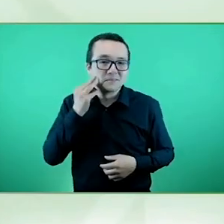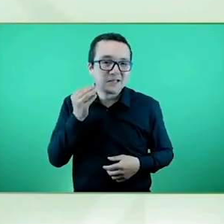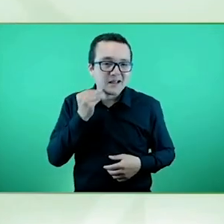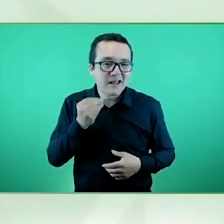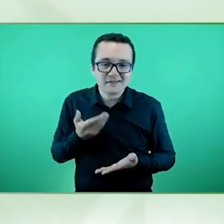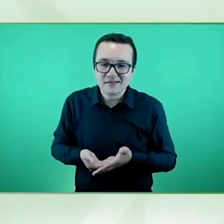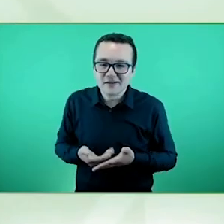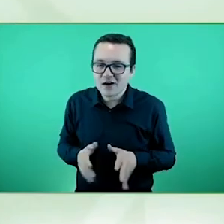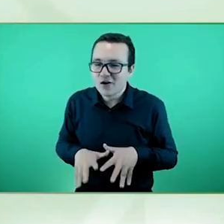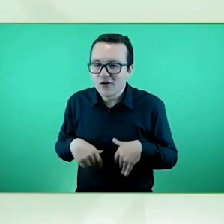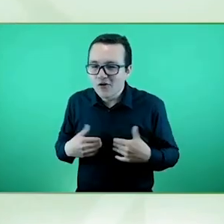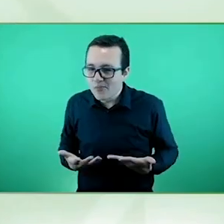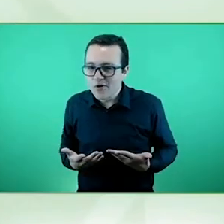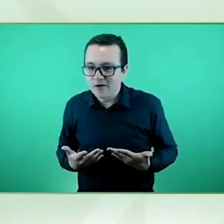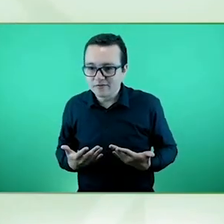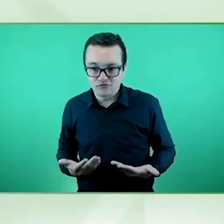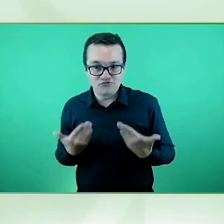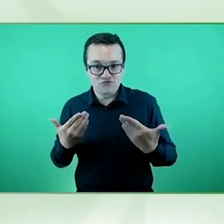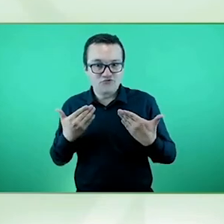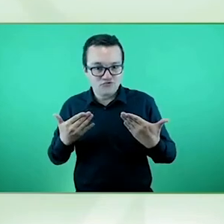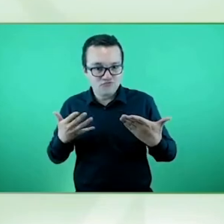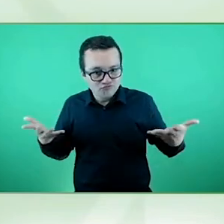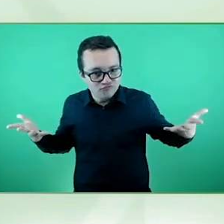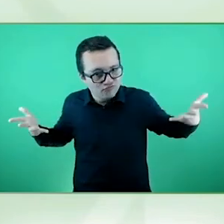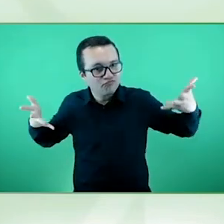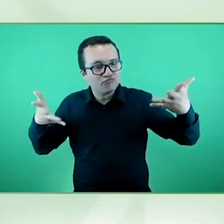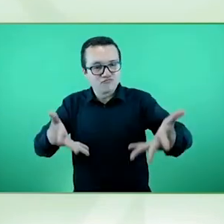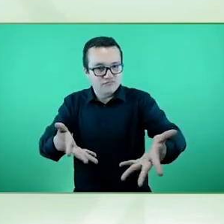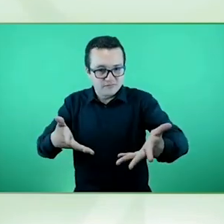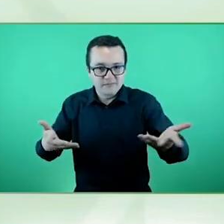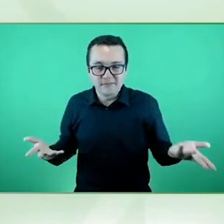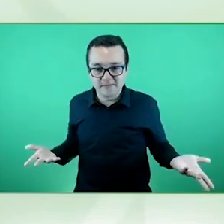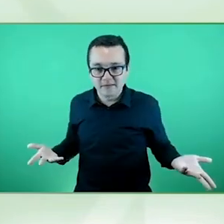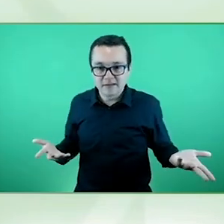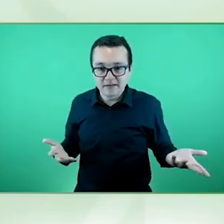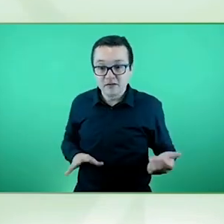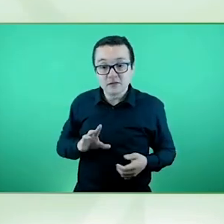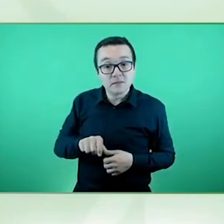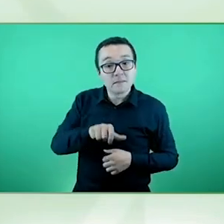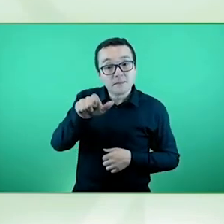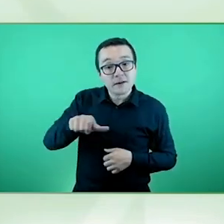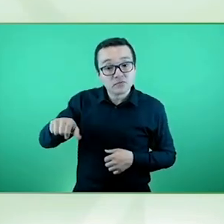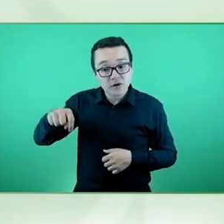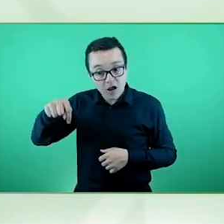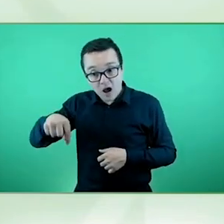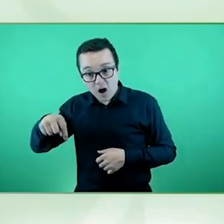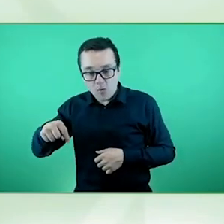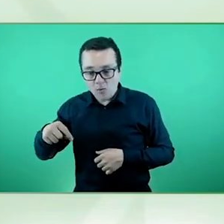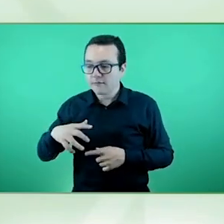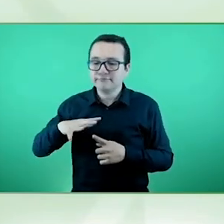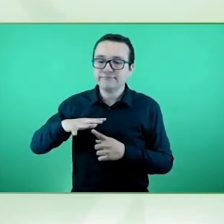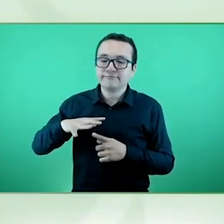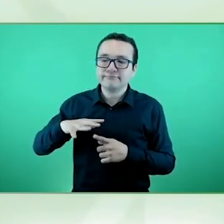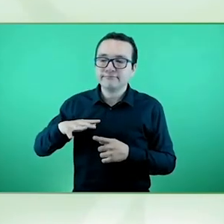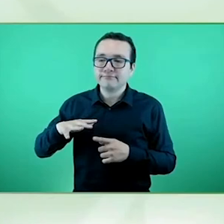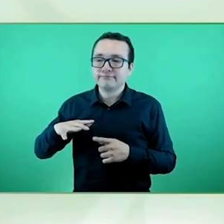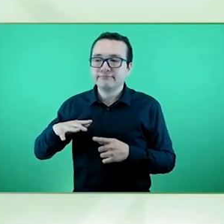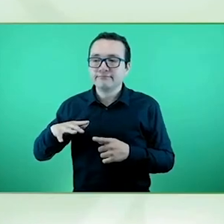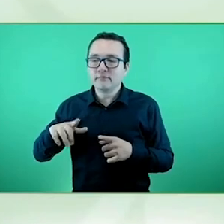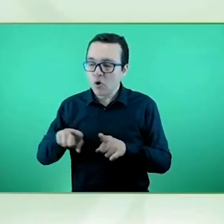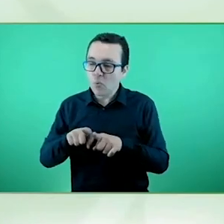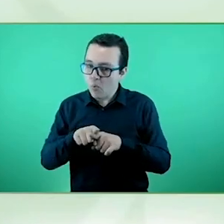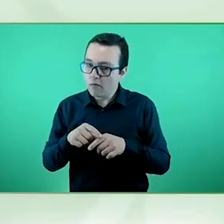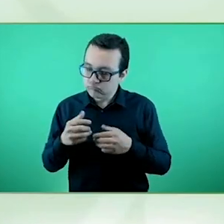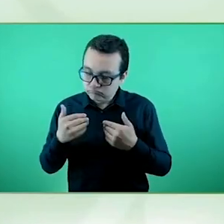ha posibilitado que hoy día personas que en otra circunstancia estarían en sus casas sin mayores